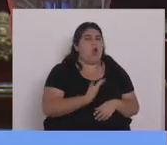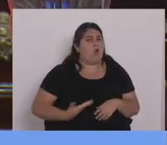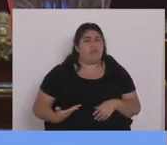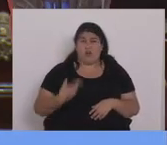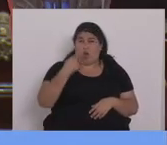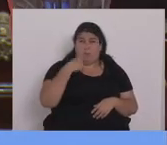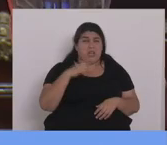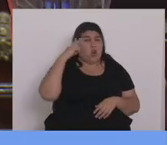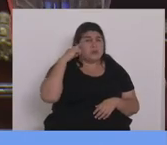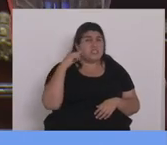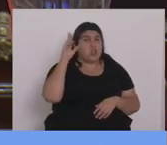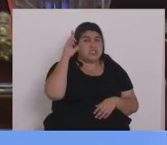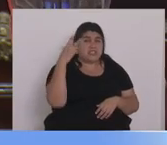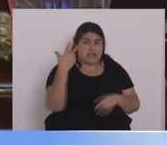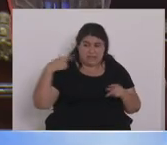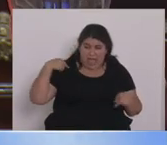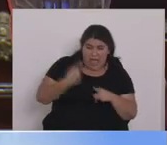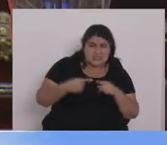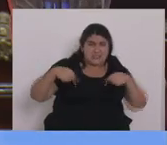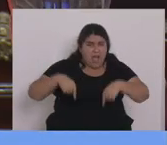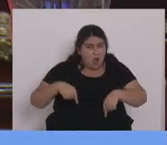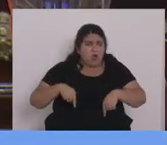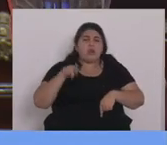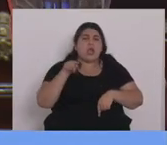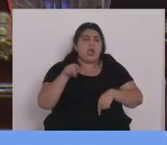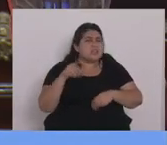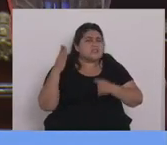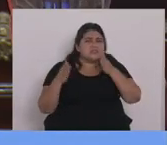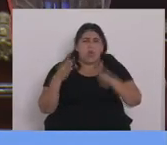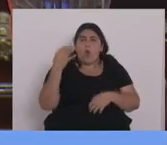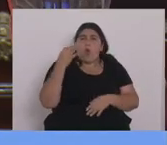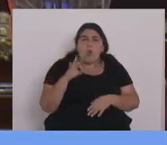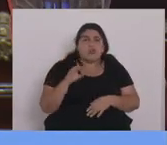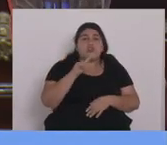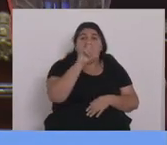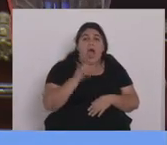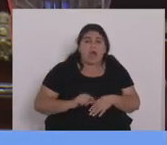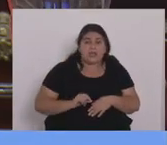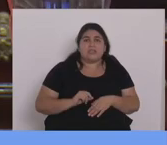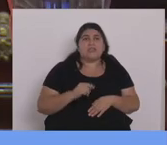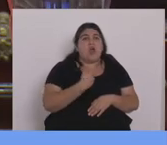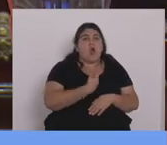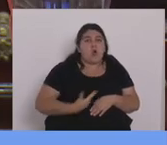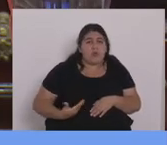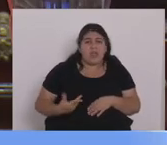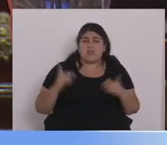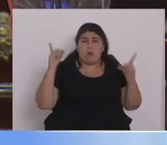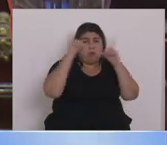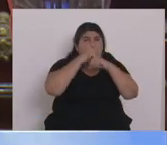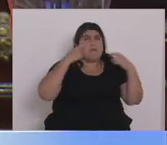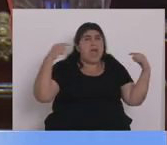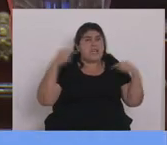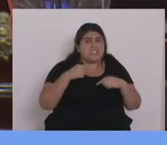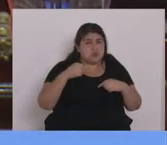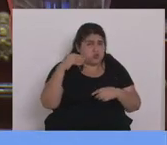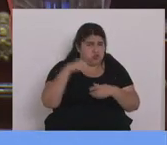1983 hasta la fecha que recibió un país, Un Estado sin crisis institucional,